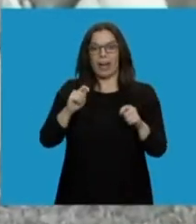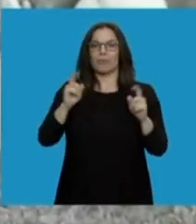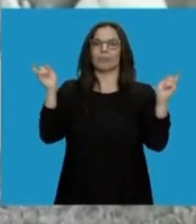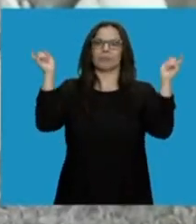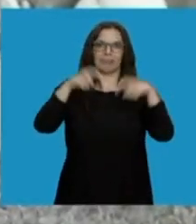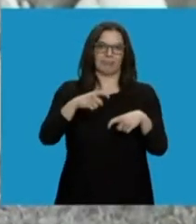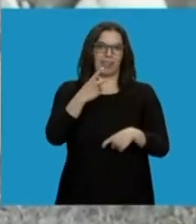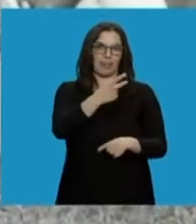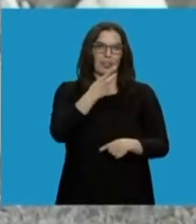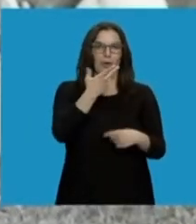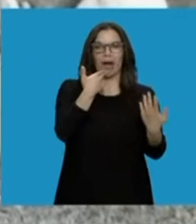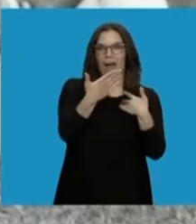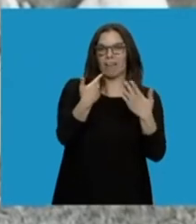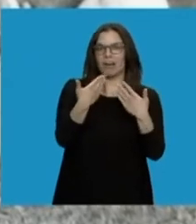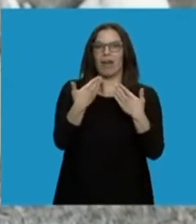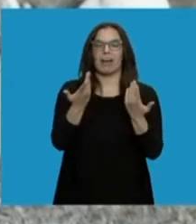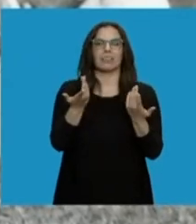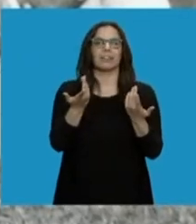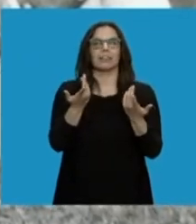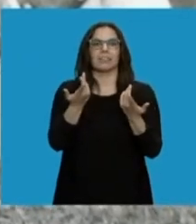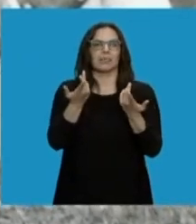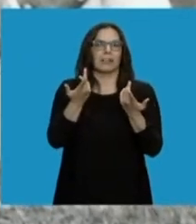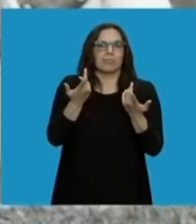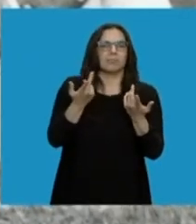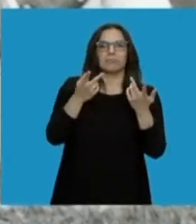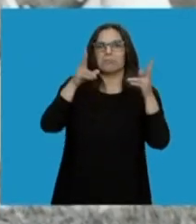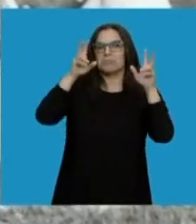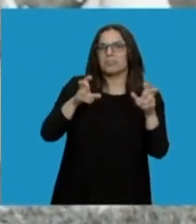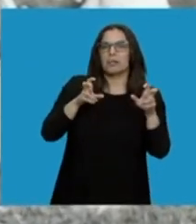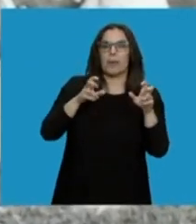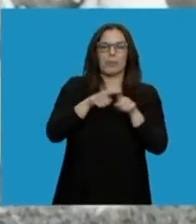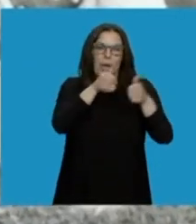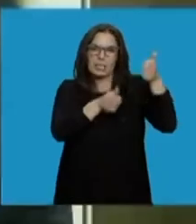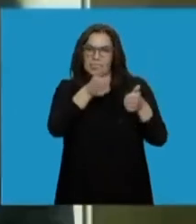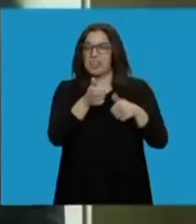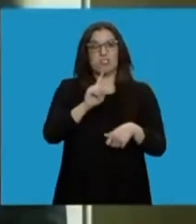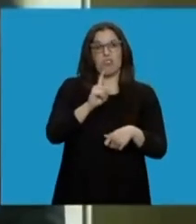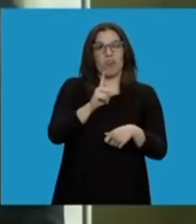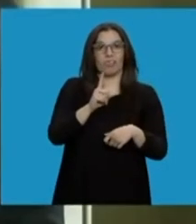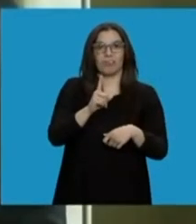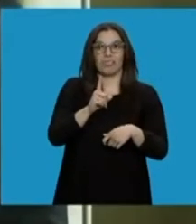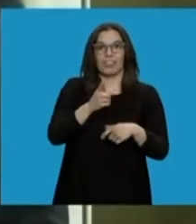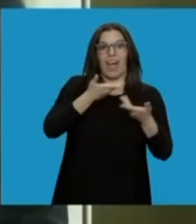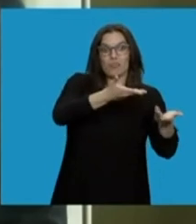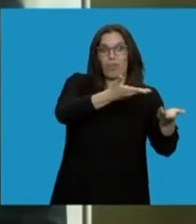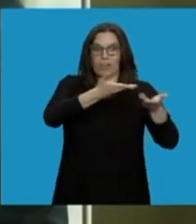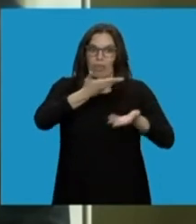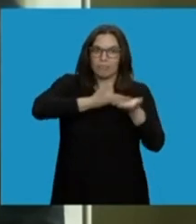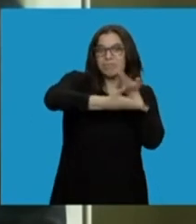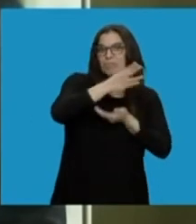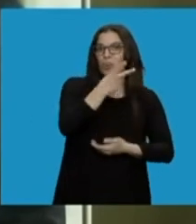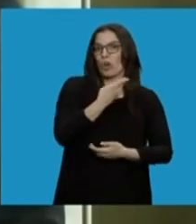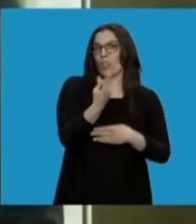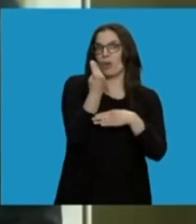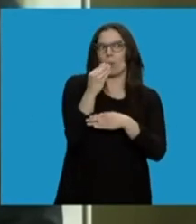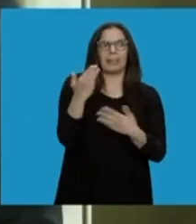juntos a hablar de cada crónica y tal. No éramos rivales, al contrario, nos ayudábamos mutuamente porque éramos muy jóvenes,